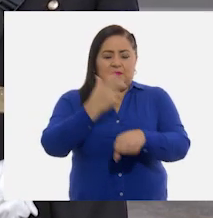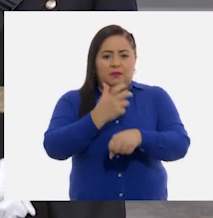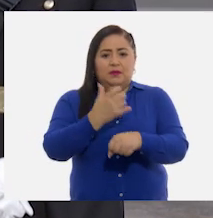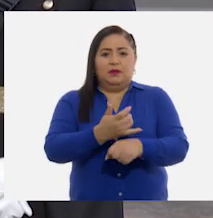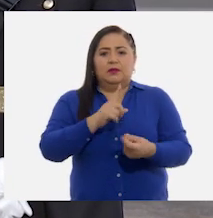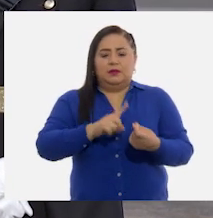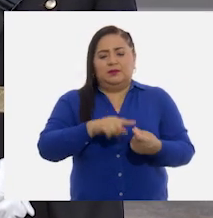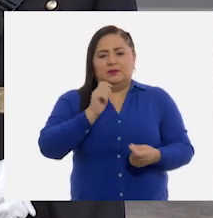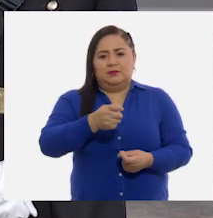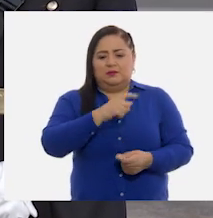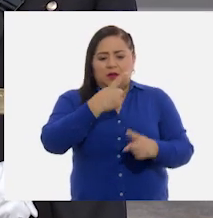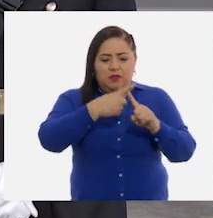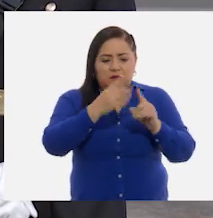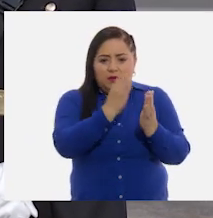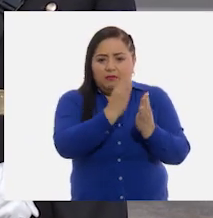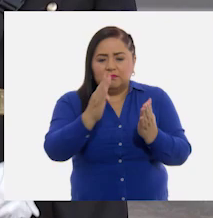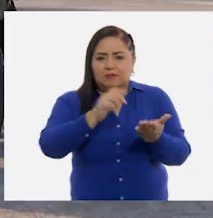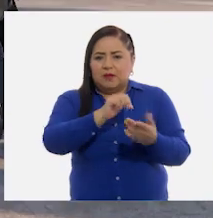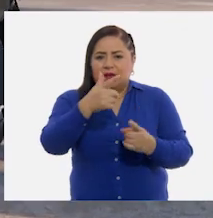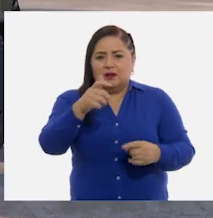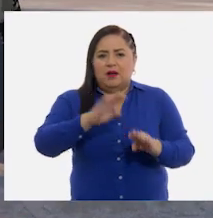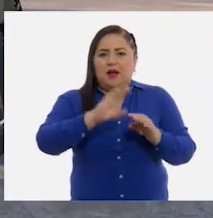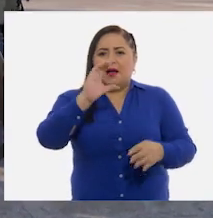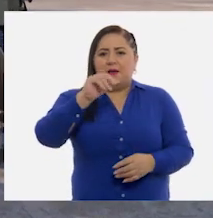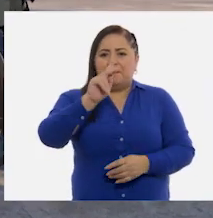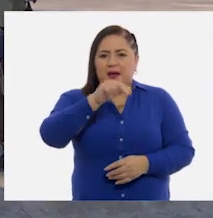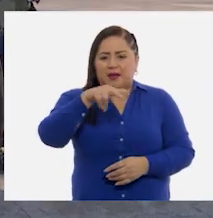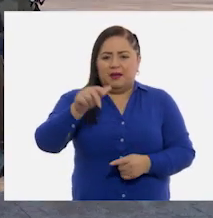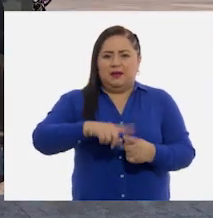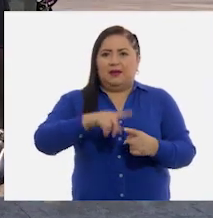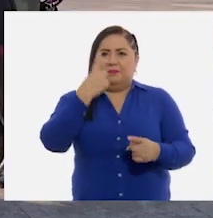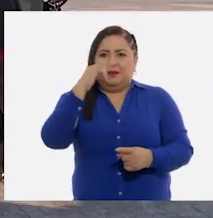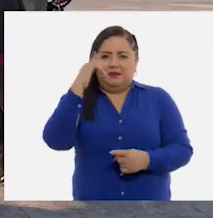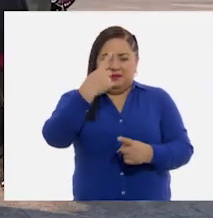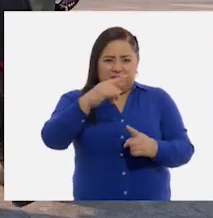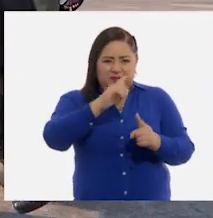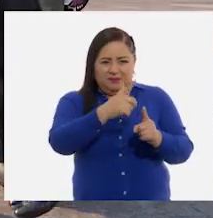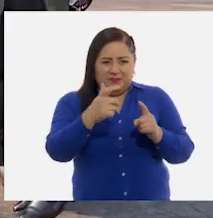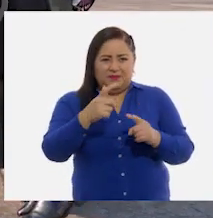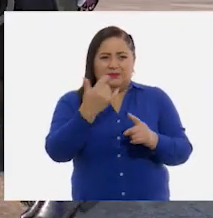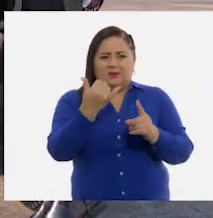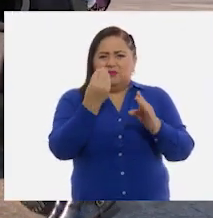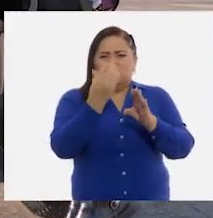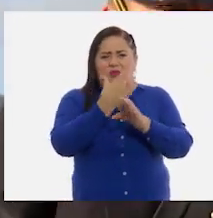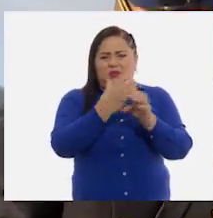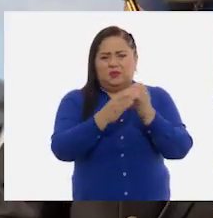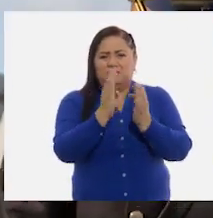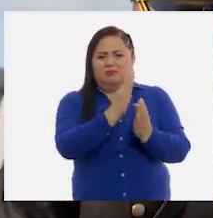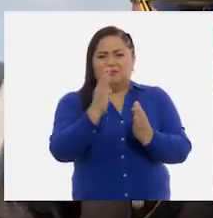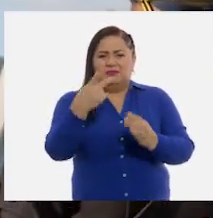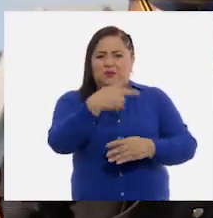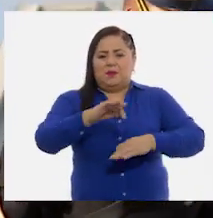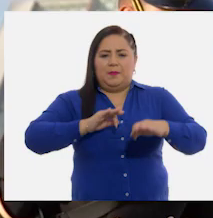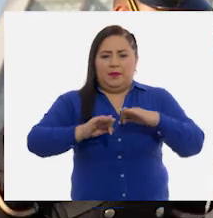se divide en 3 ramas: la artillería de campaña, artillería antiaérea y artillería antitanque.